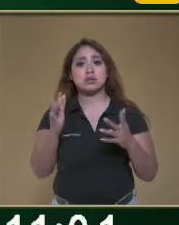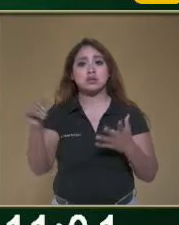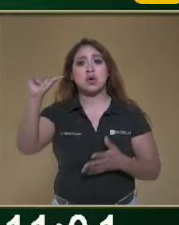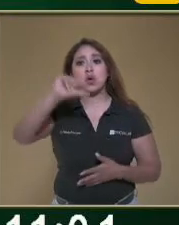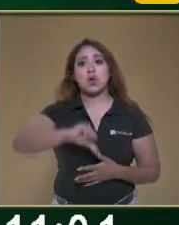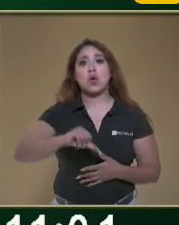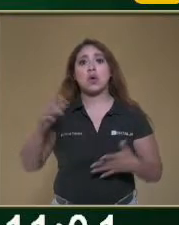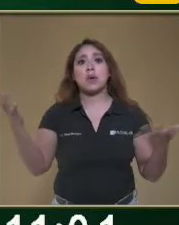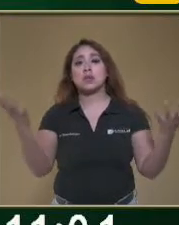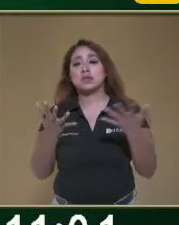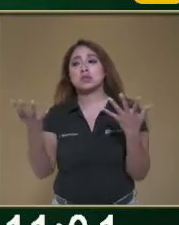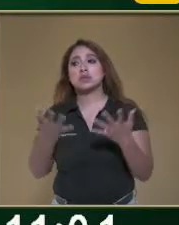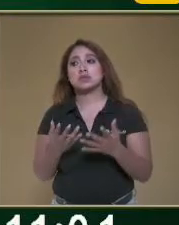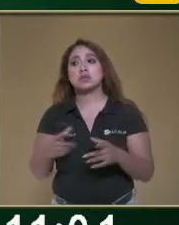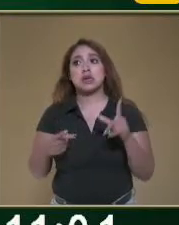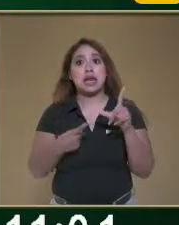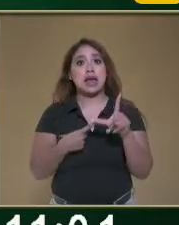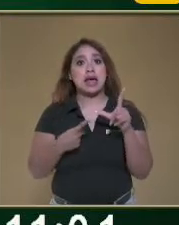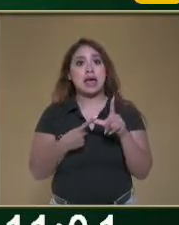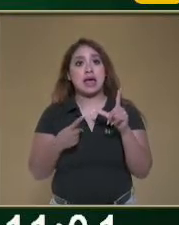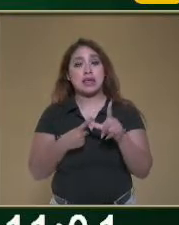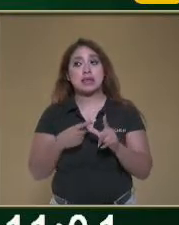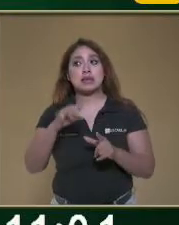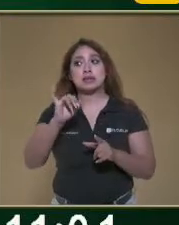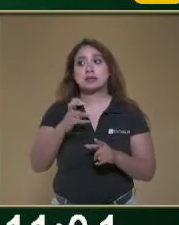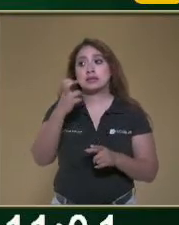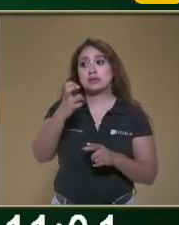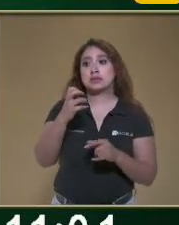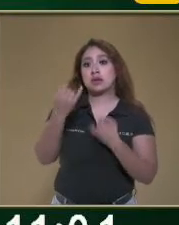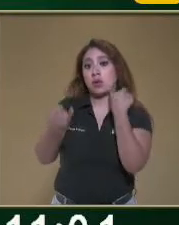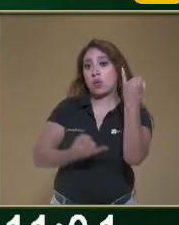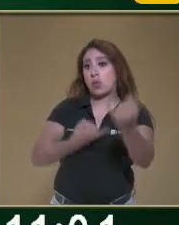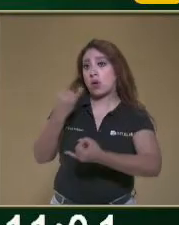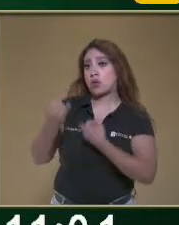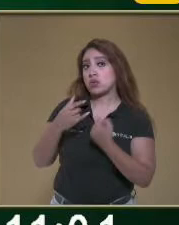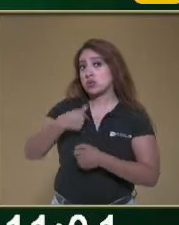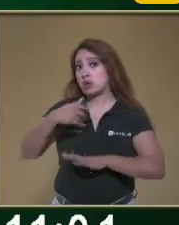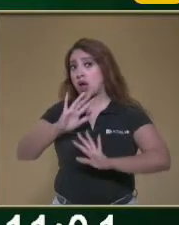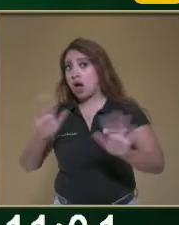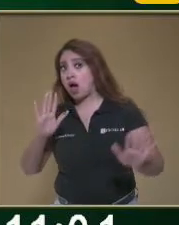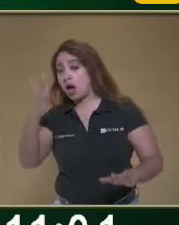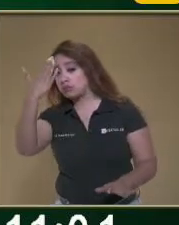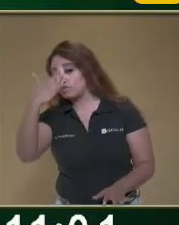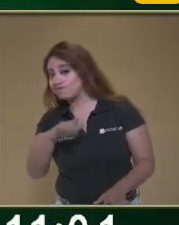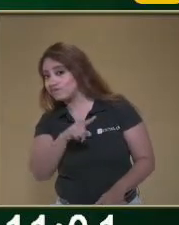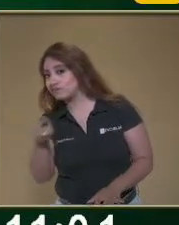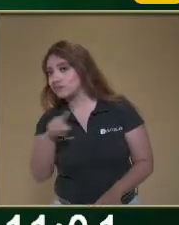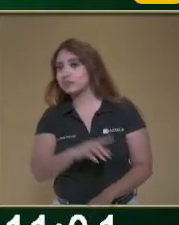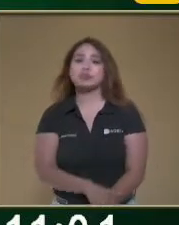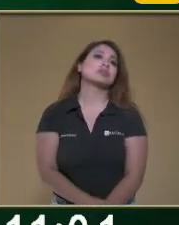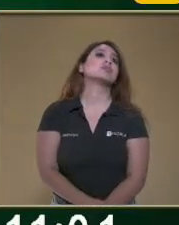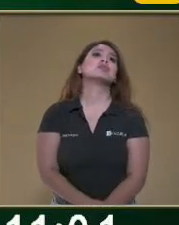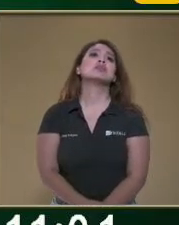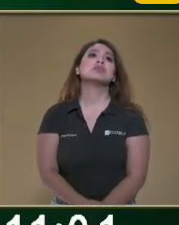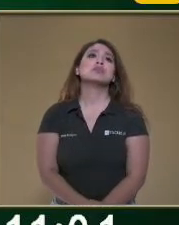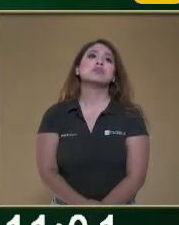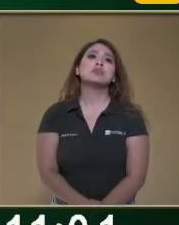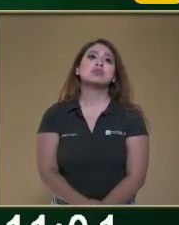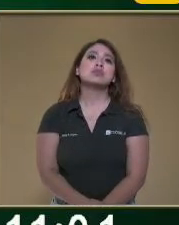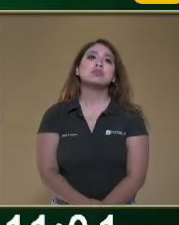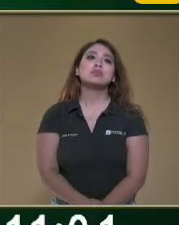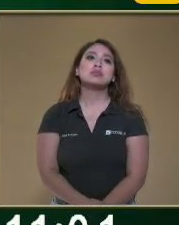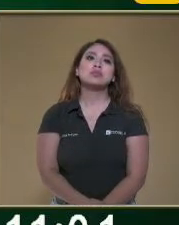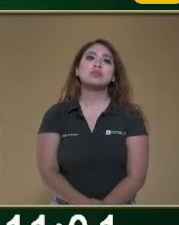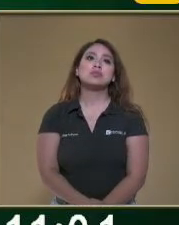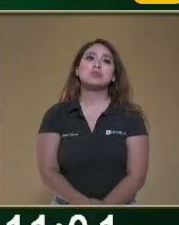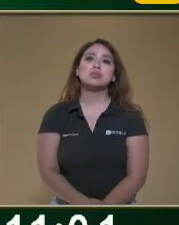letras, maestra. Entonces, estamos haciendo este juego y a ver, ¿ya se te ocurrió una ahí en casita? Bueno, una de ellas, ¿cuál es,